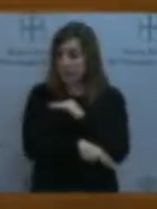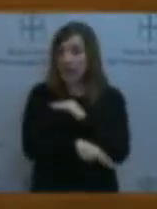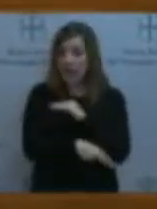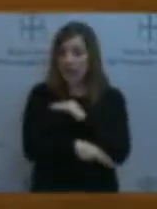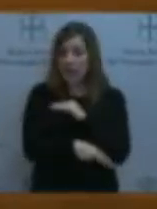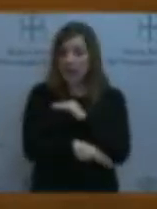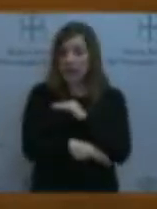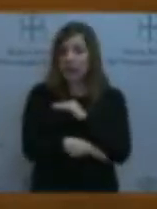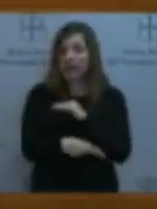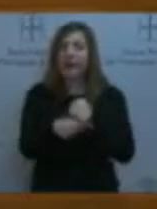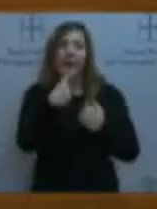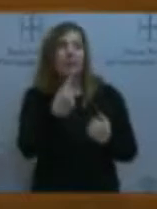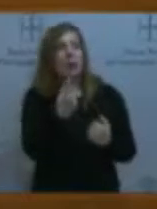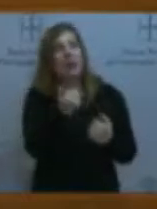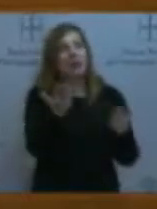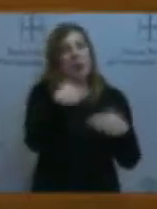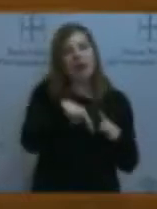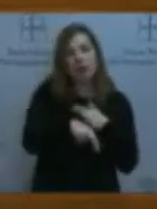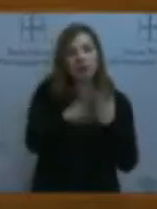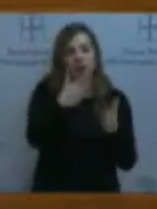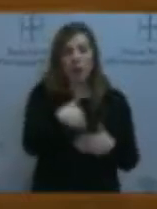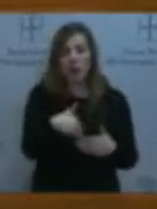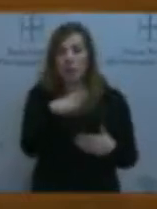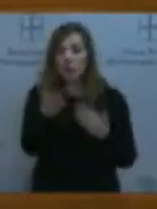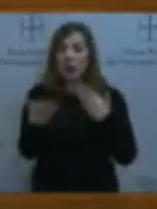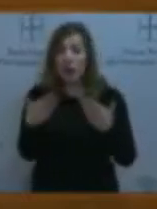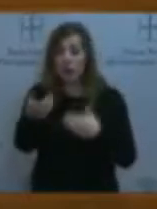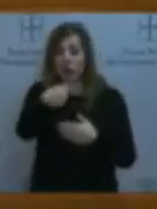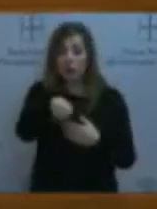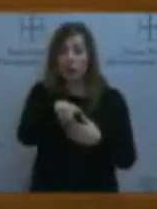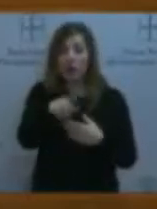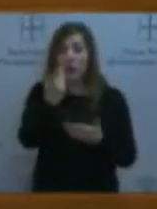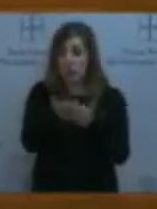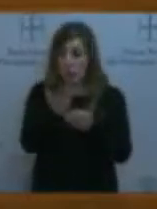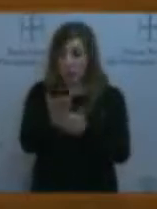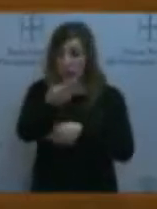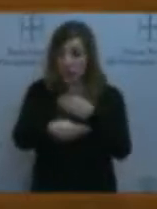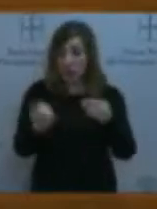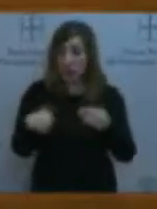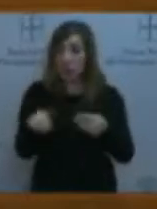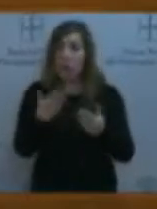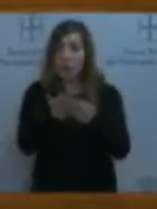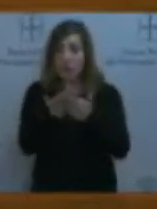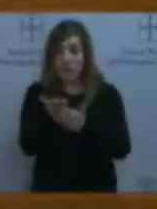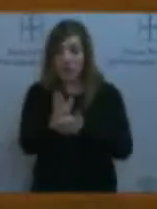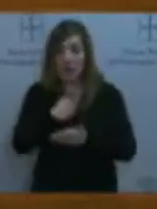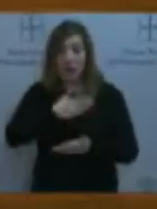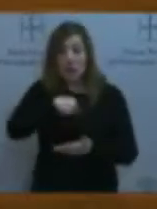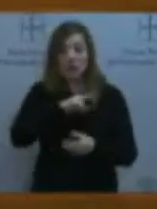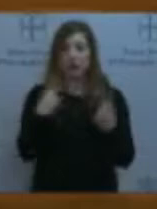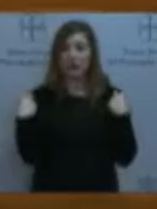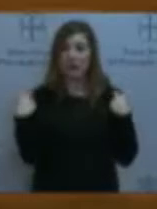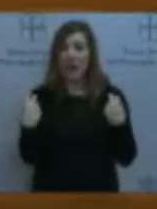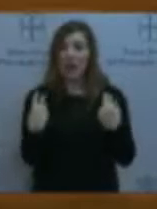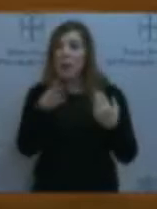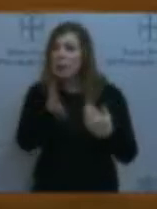hay dinero, es que no hay recursos. Afortunadamente, en la negociación que mantuvimos con ustedes el año pasado les hicimos una propuesta que nosotros entendíamos de modernización fiscal,